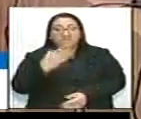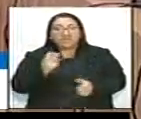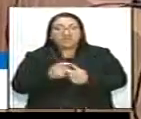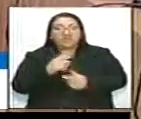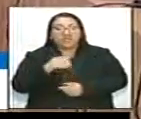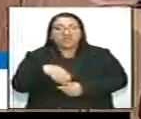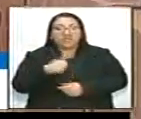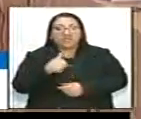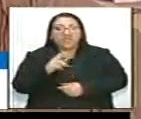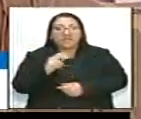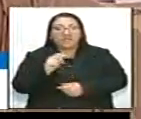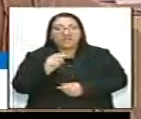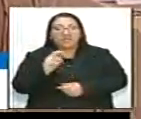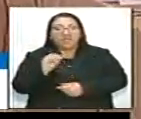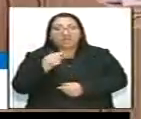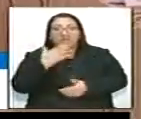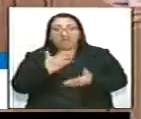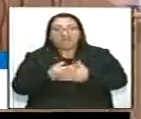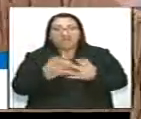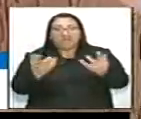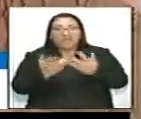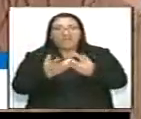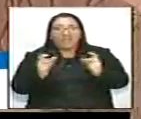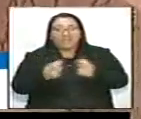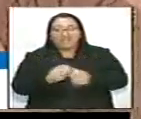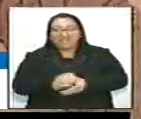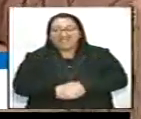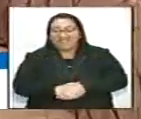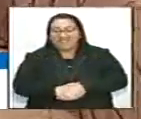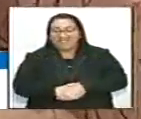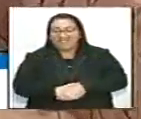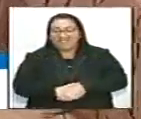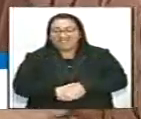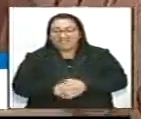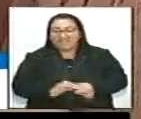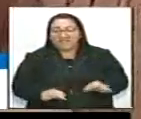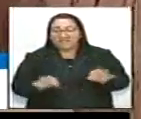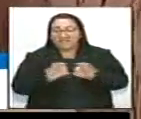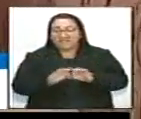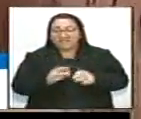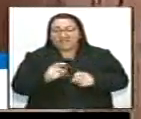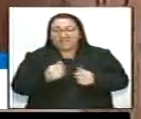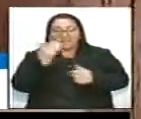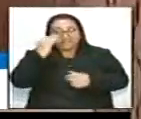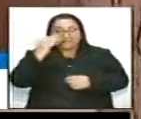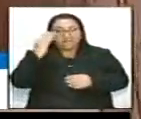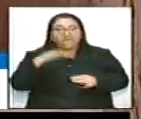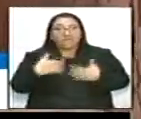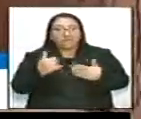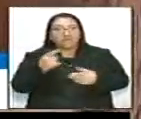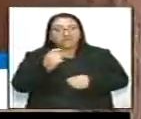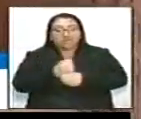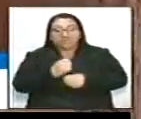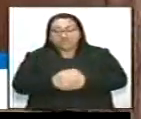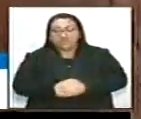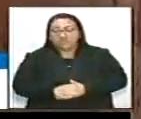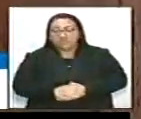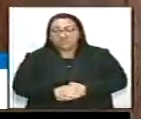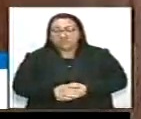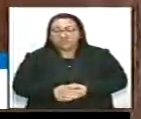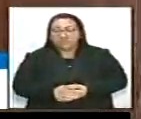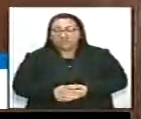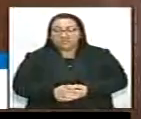siempre coincidimos en las comisiones y es importante saber de la madurez con la cual usted viene trabajando.